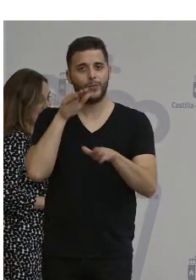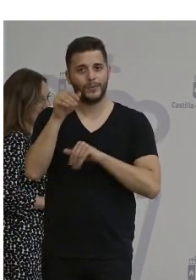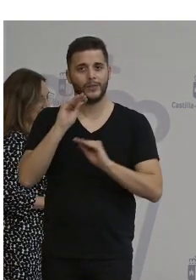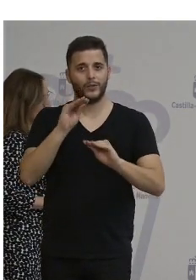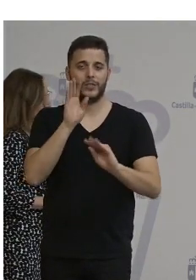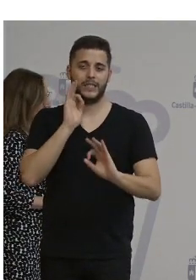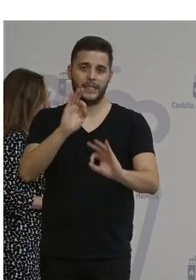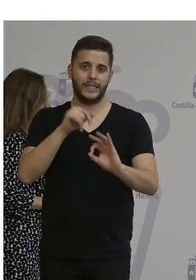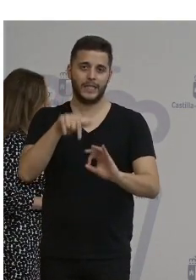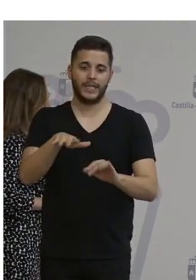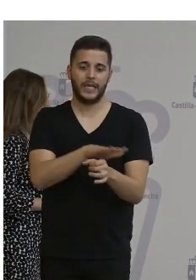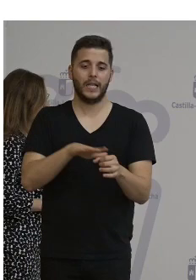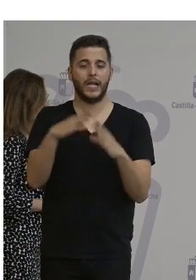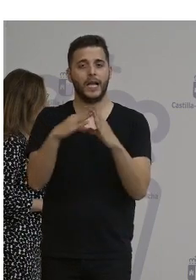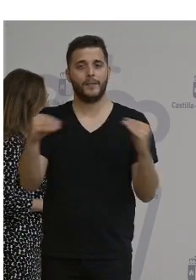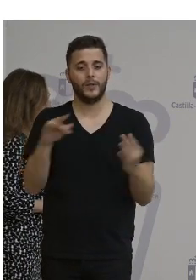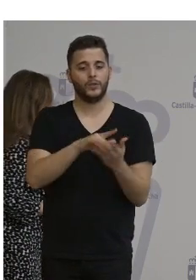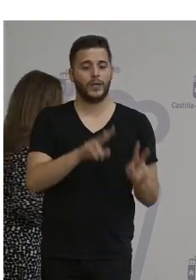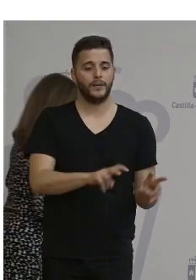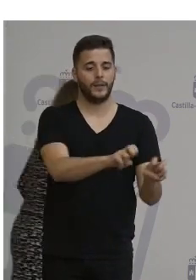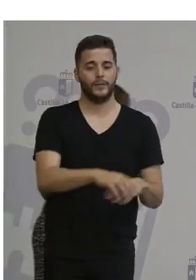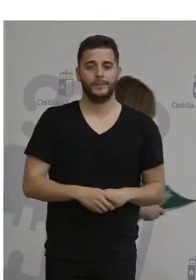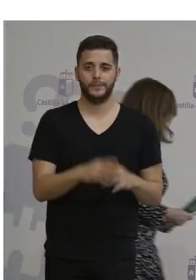específicas en Andalucía desde su inicio.